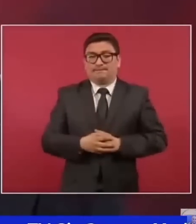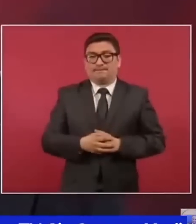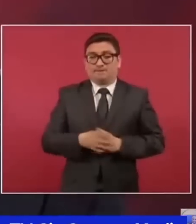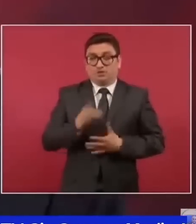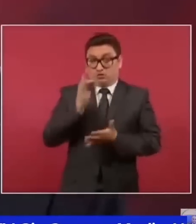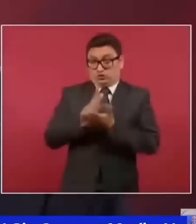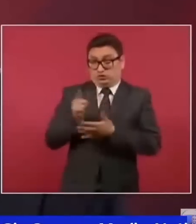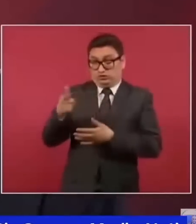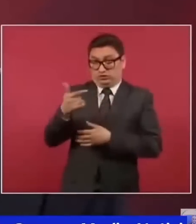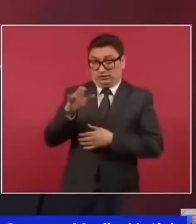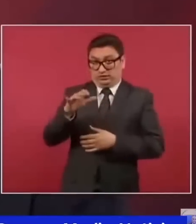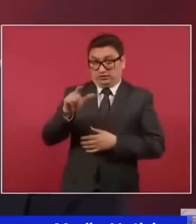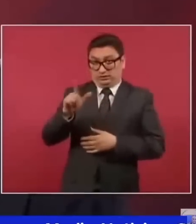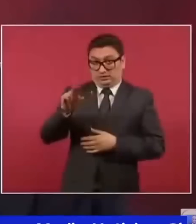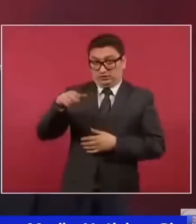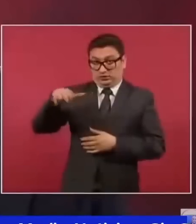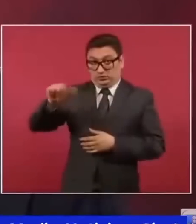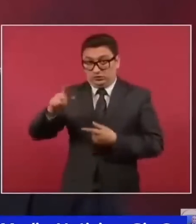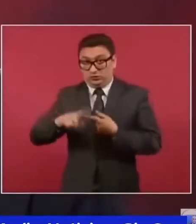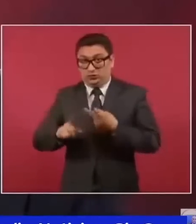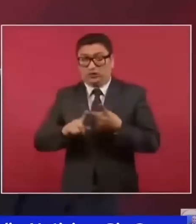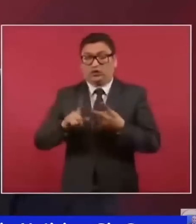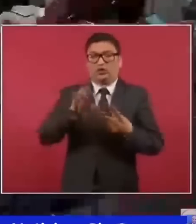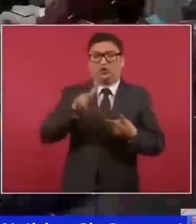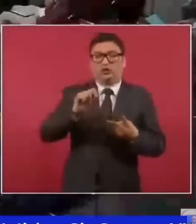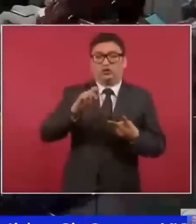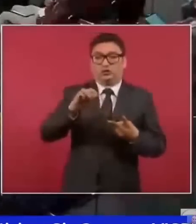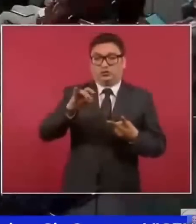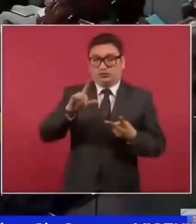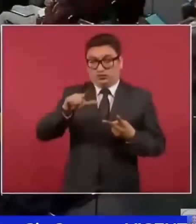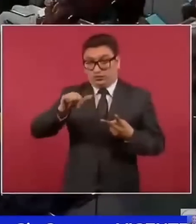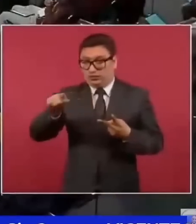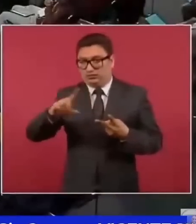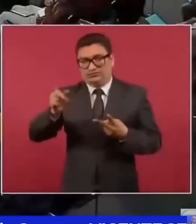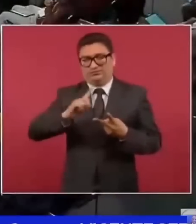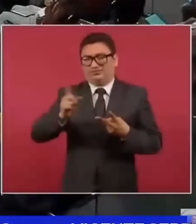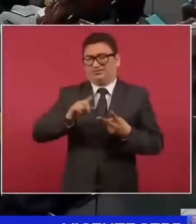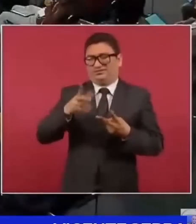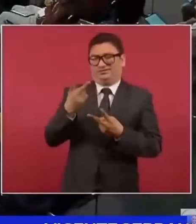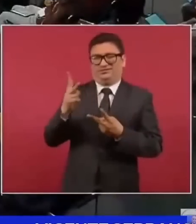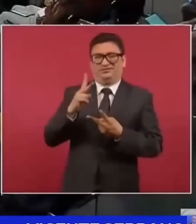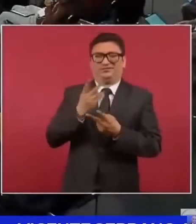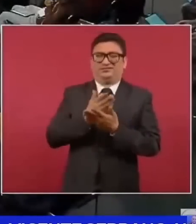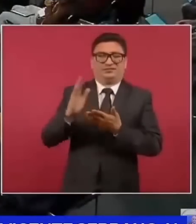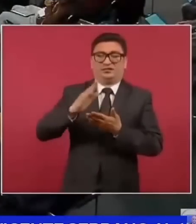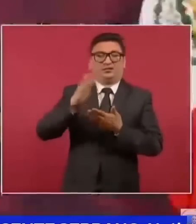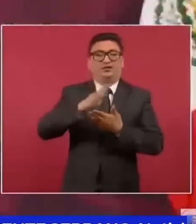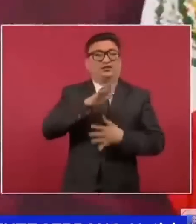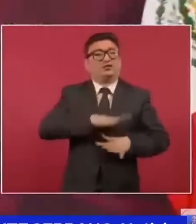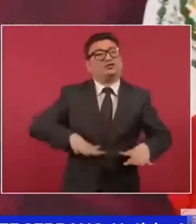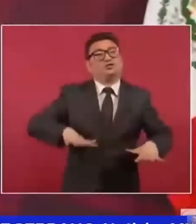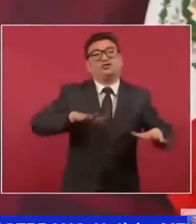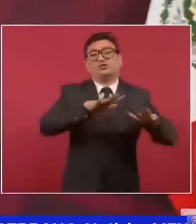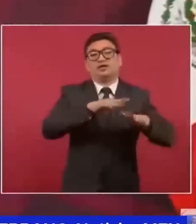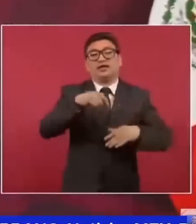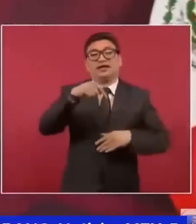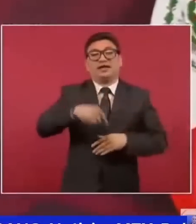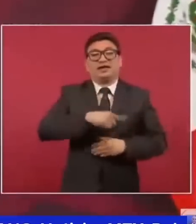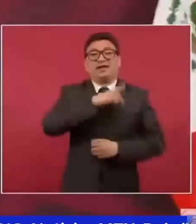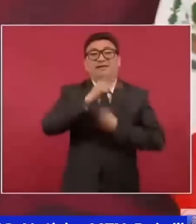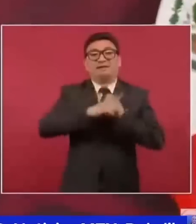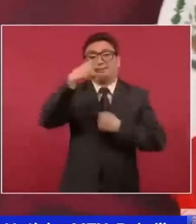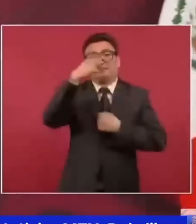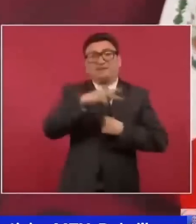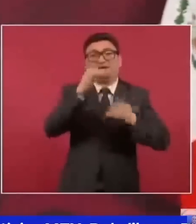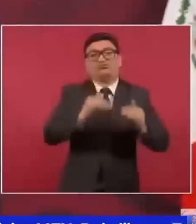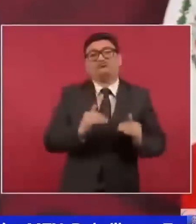García Luna o Loret de Mola. O sea, México está por encima de todos nosotros. Eso